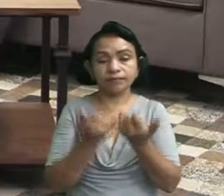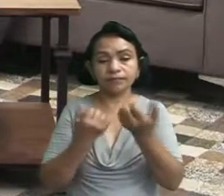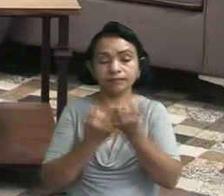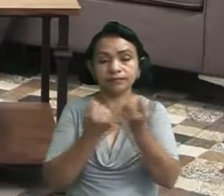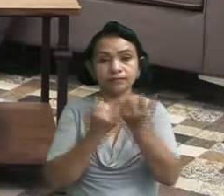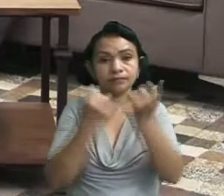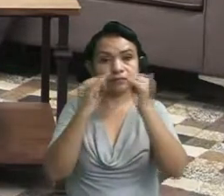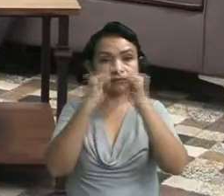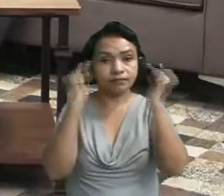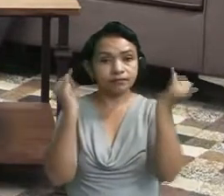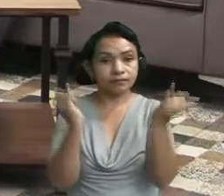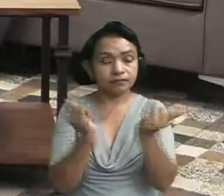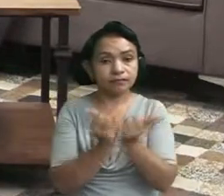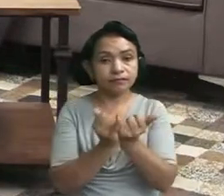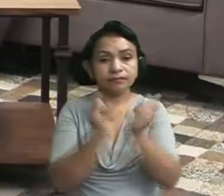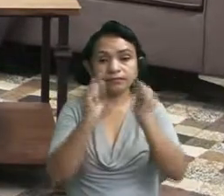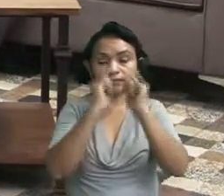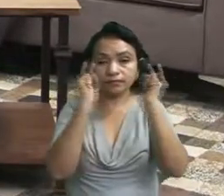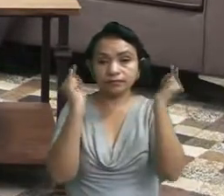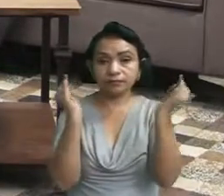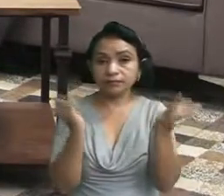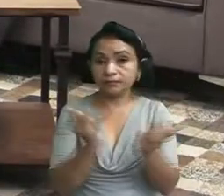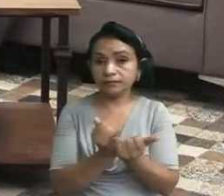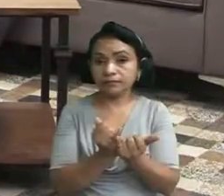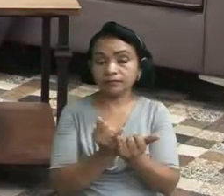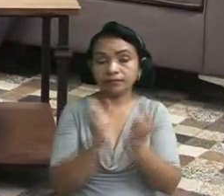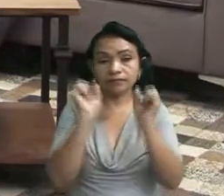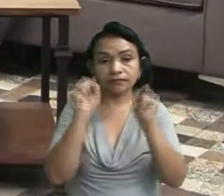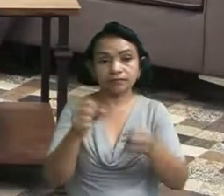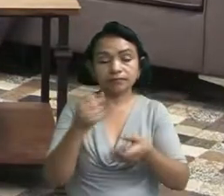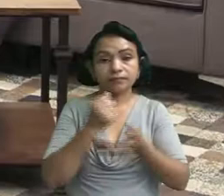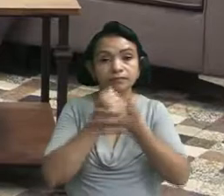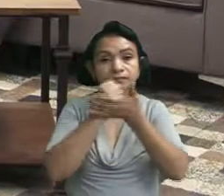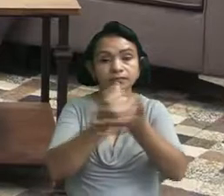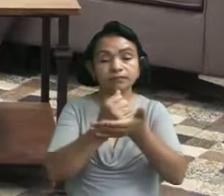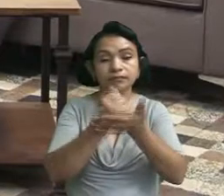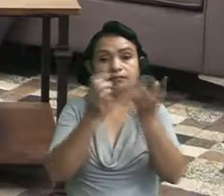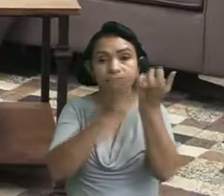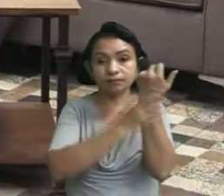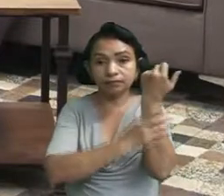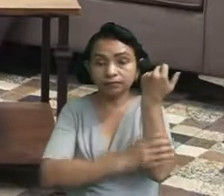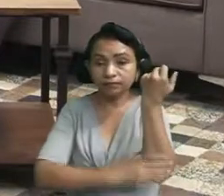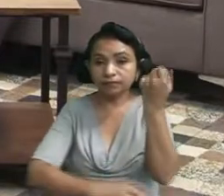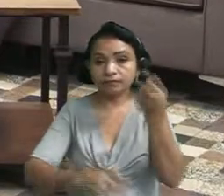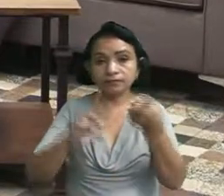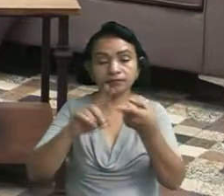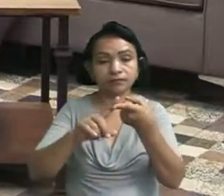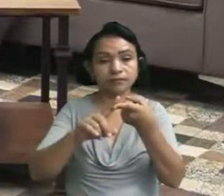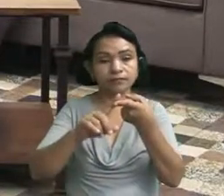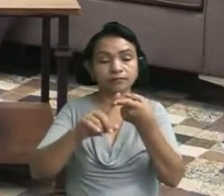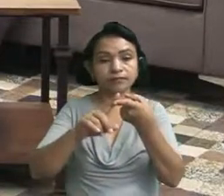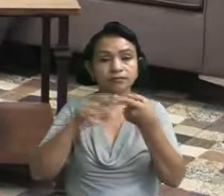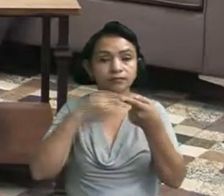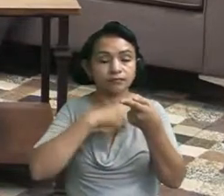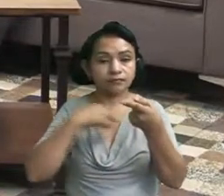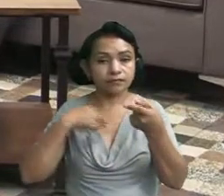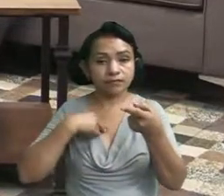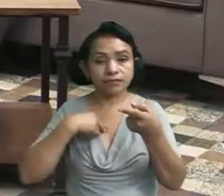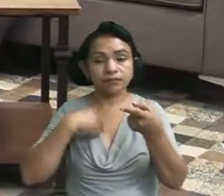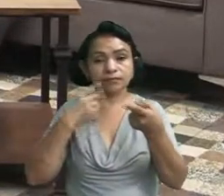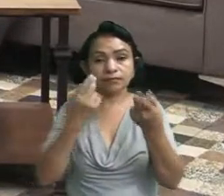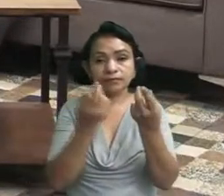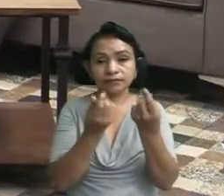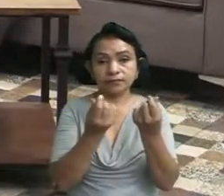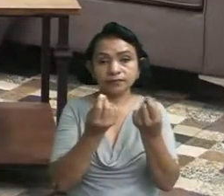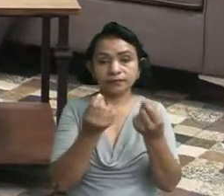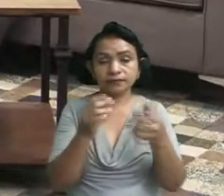cooperación internacional, ese financiamiento internacional, ha permitido combatir la pobreza, avanzar en la infraestructura productiva del país,